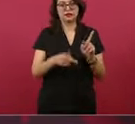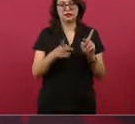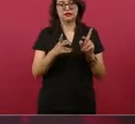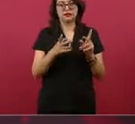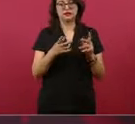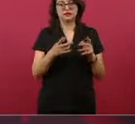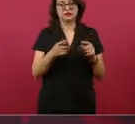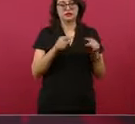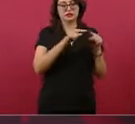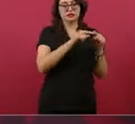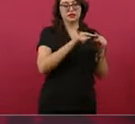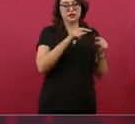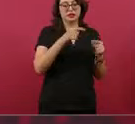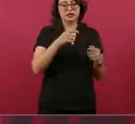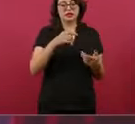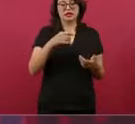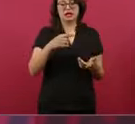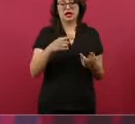hasta Lerma.